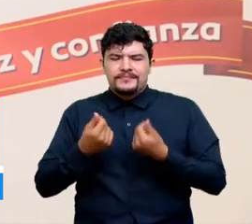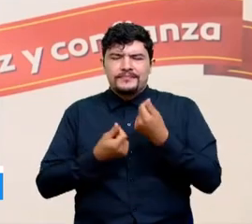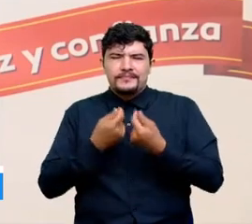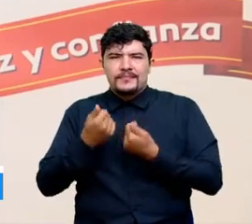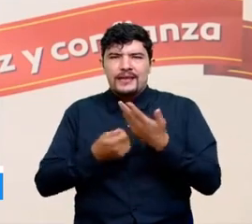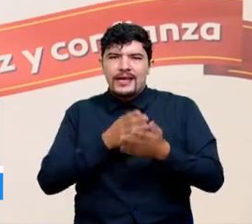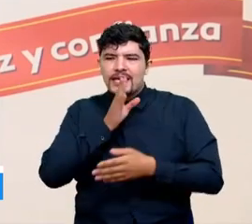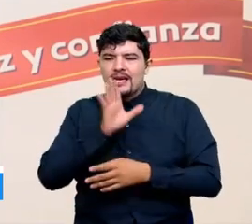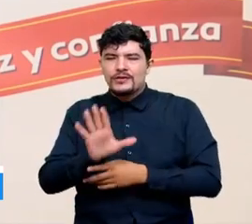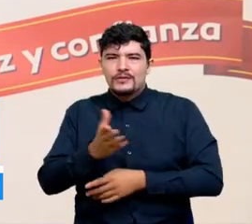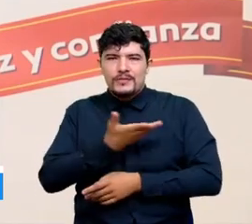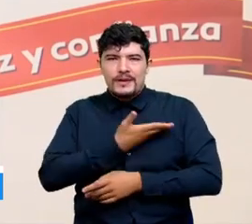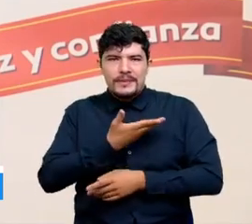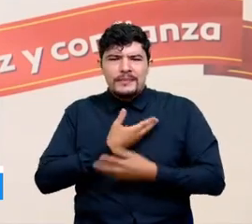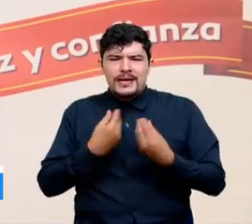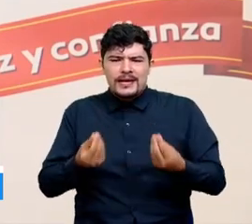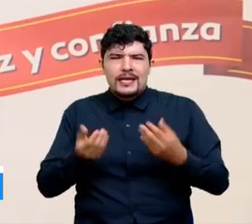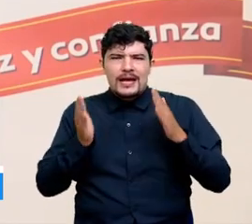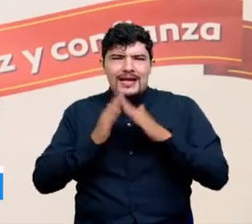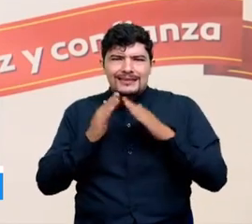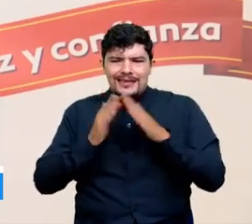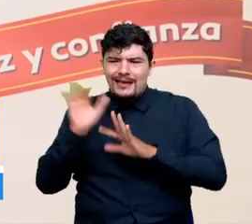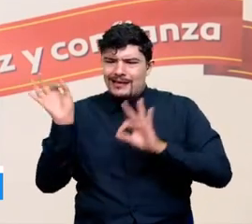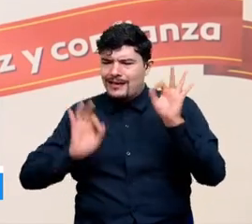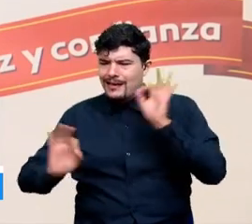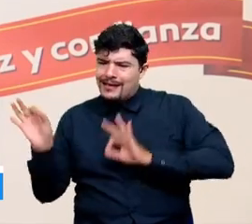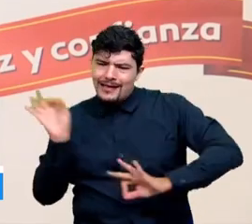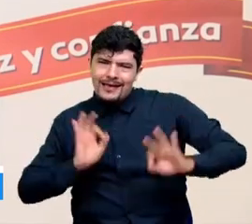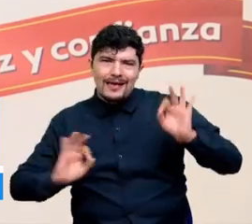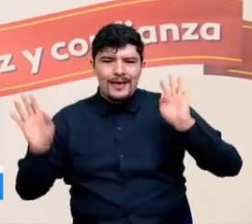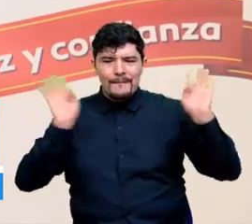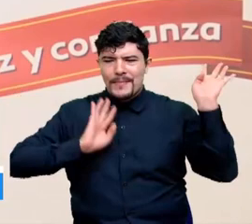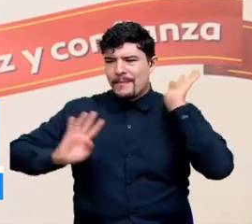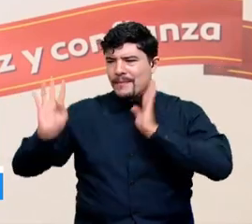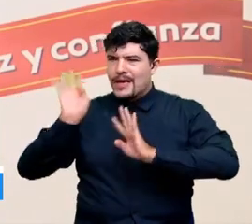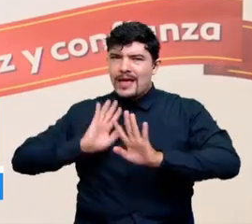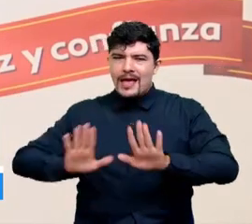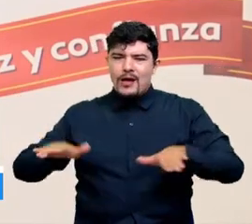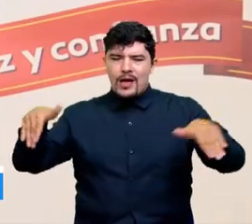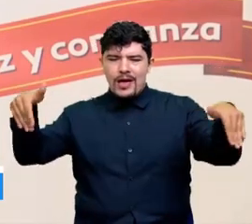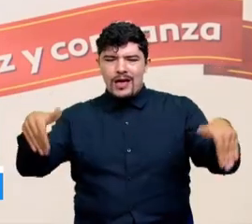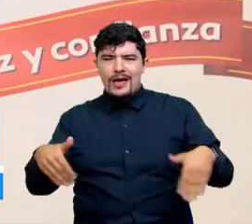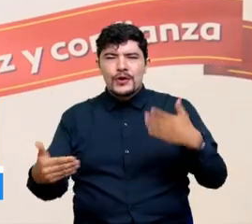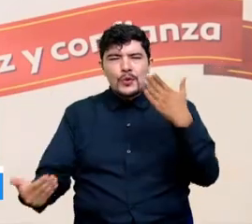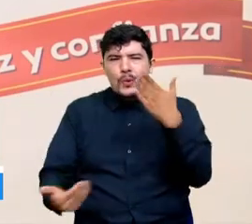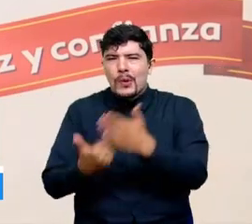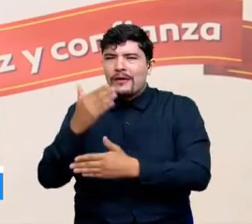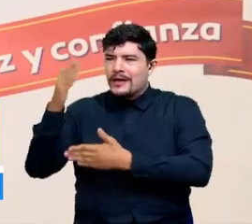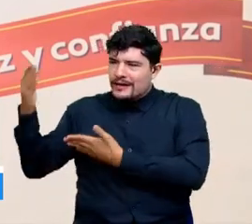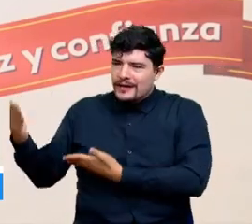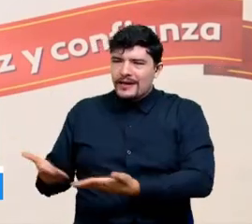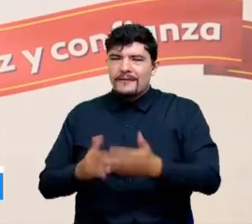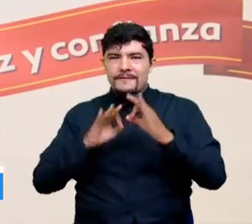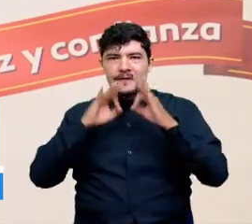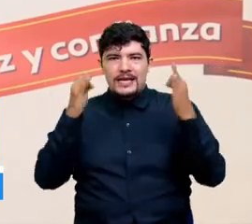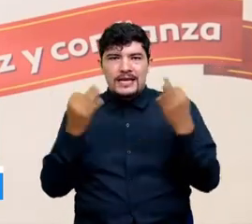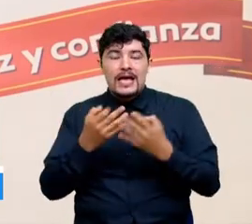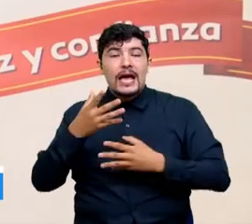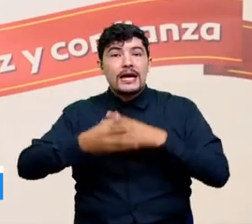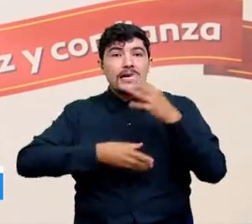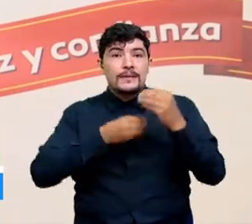para nuestra madre para que a mueble su casa y tenga sus muebles nuevos para que reciba toda su familia tenemos también